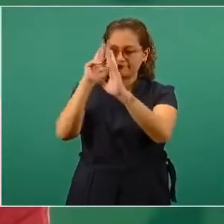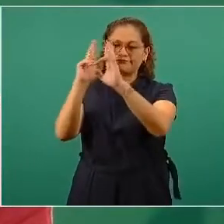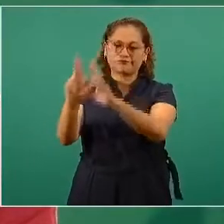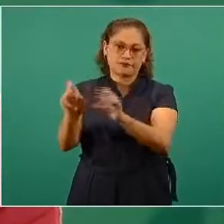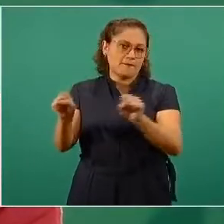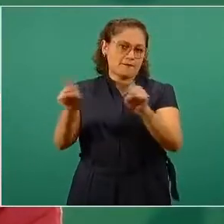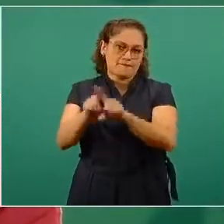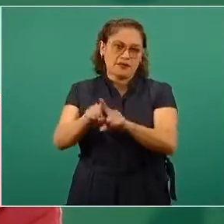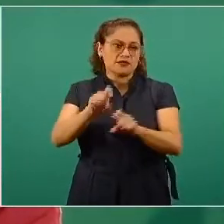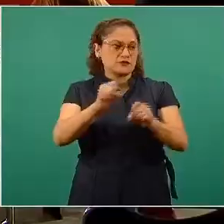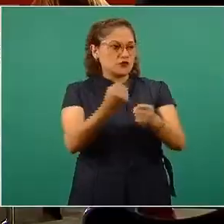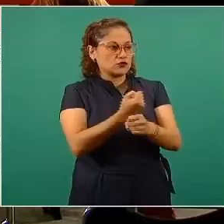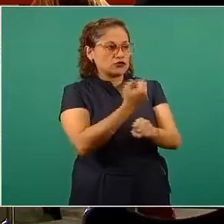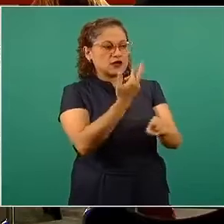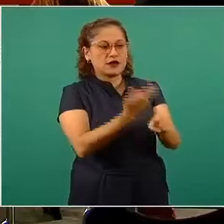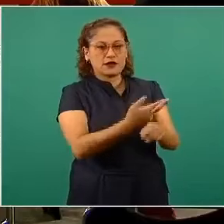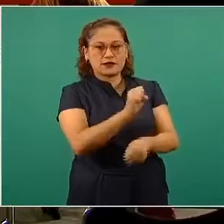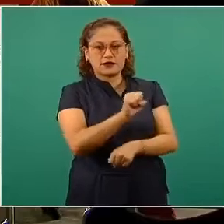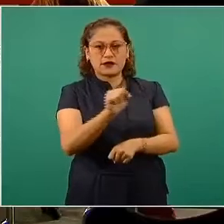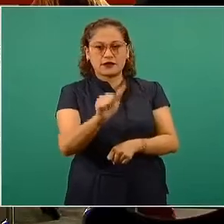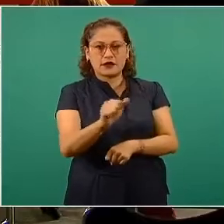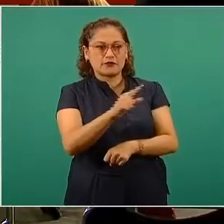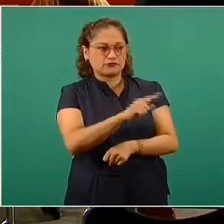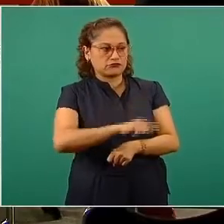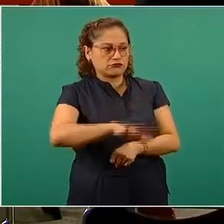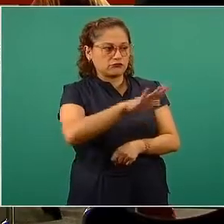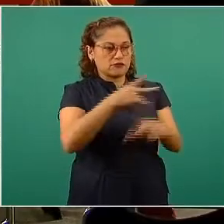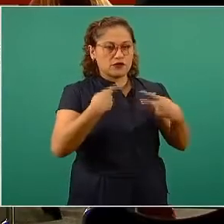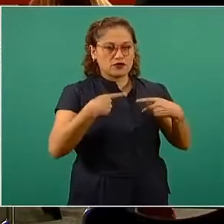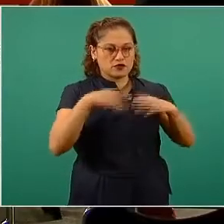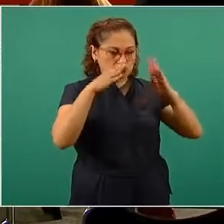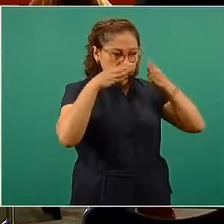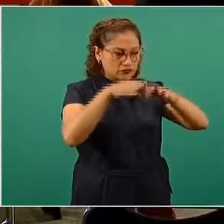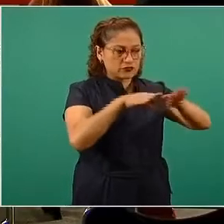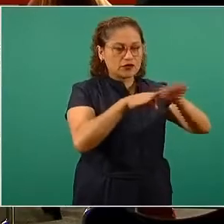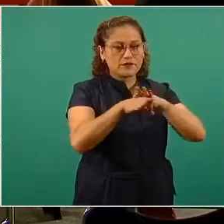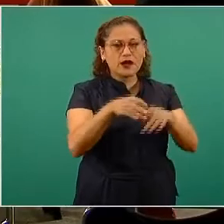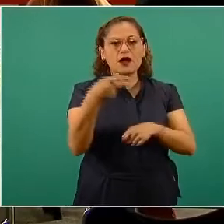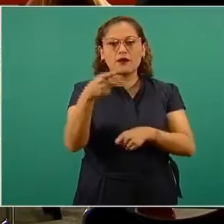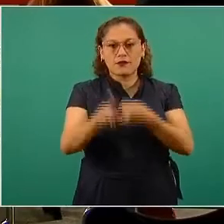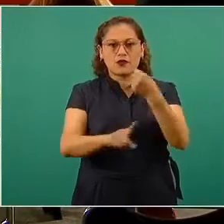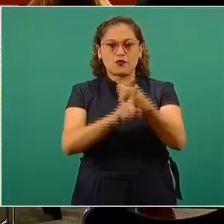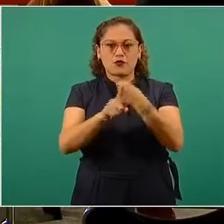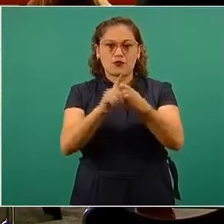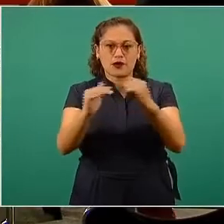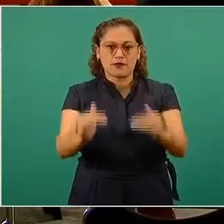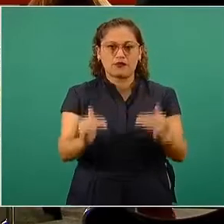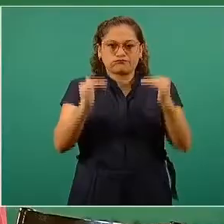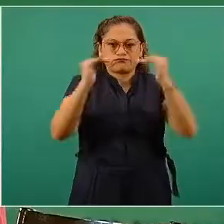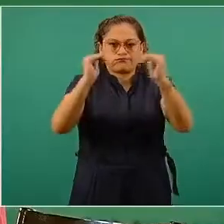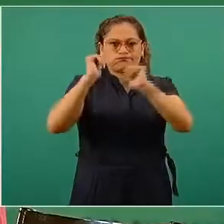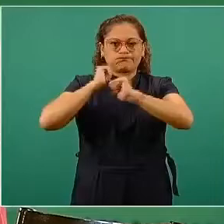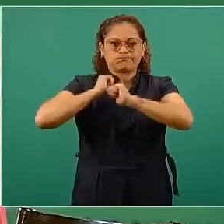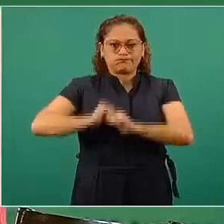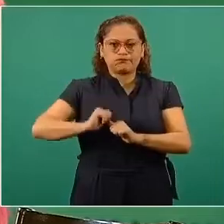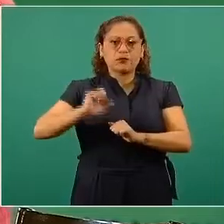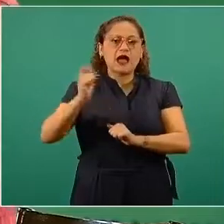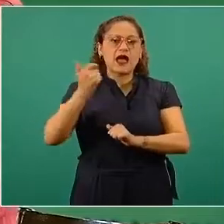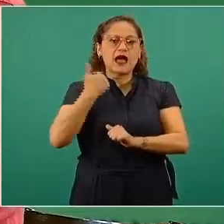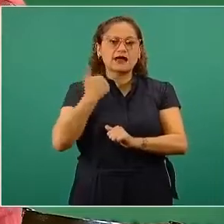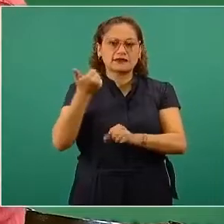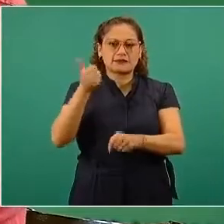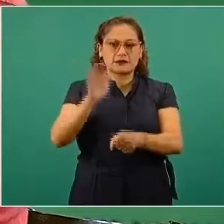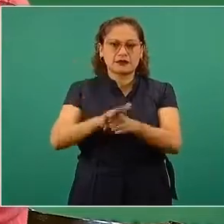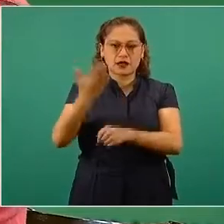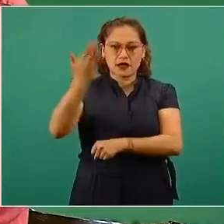Salud, que está muy entregado a su labor. Se trataba de cuadros directivos de varias administraciones pasadas que